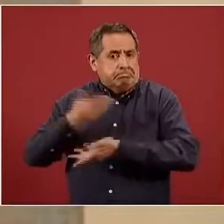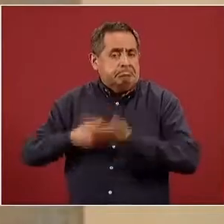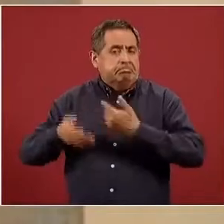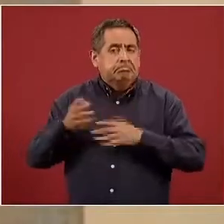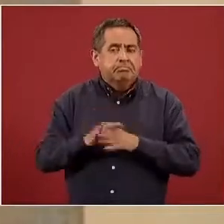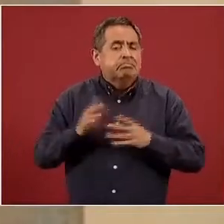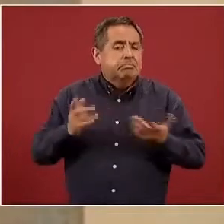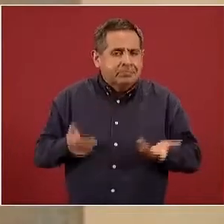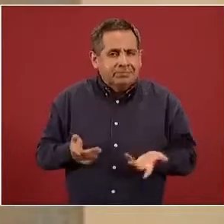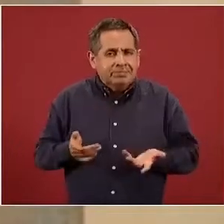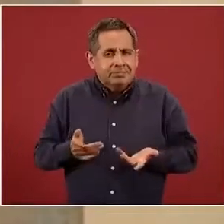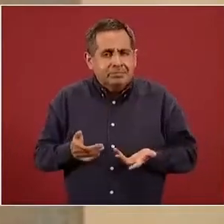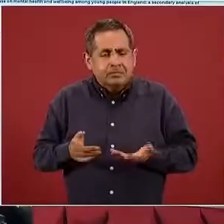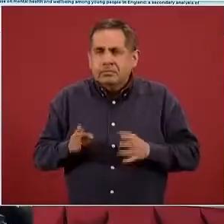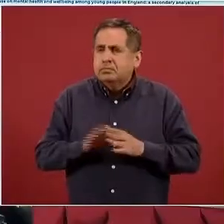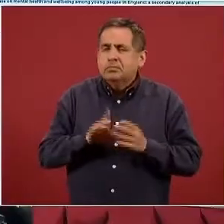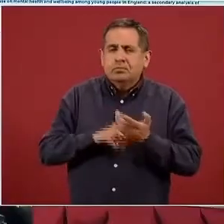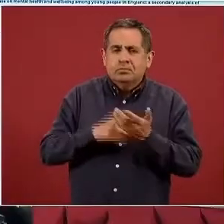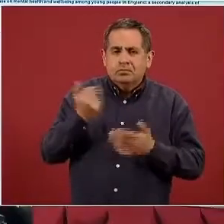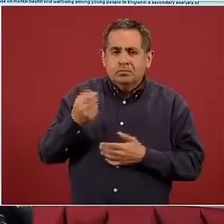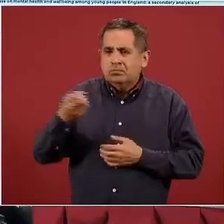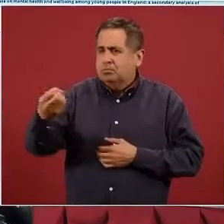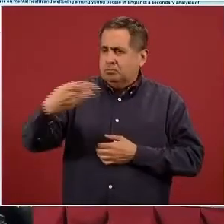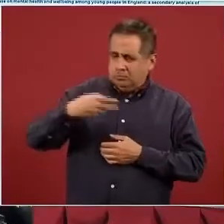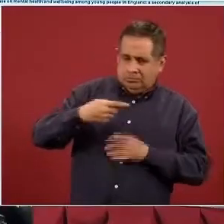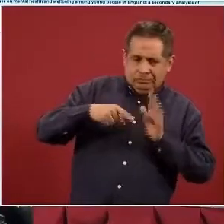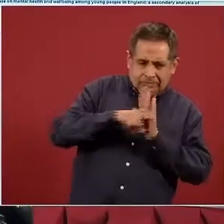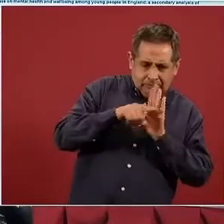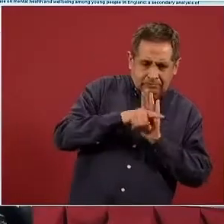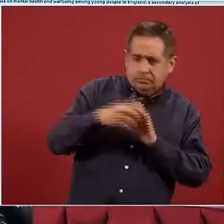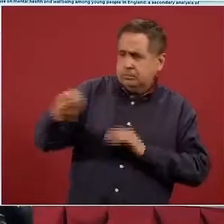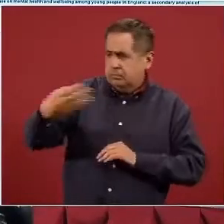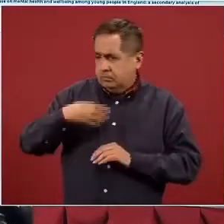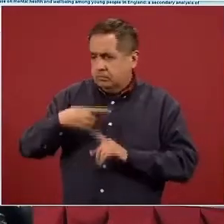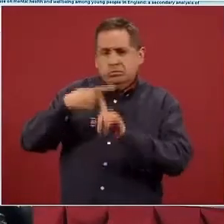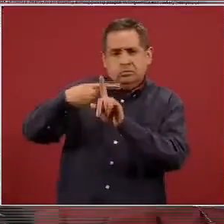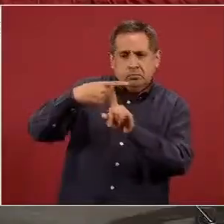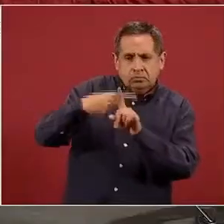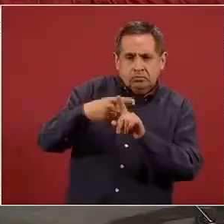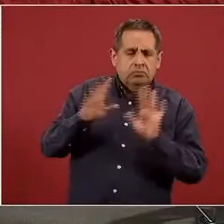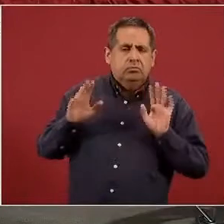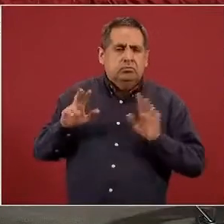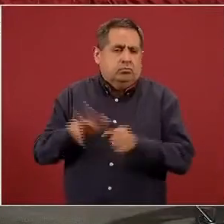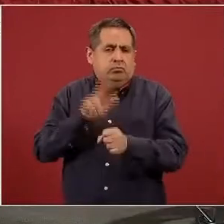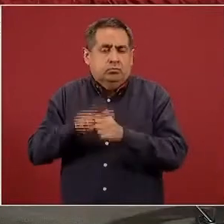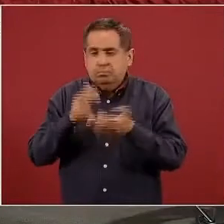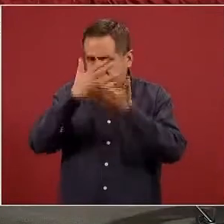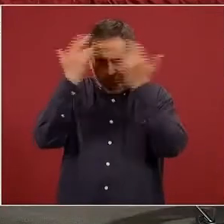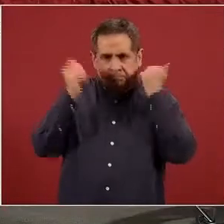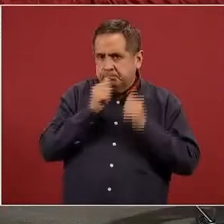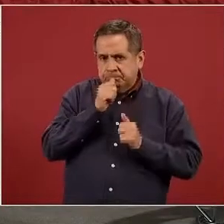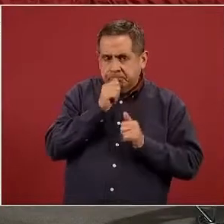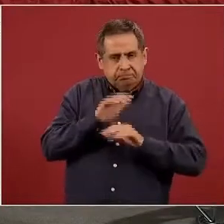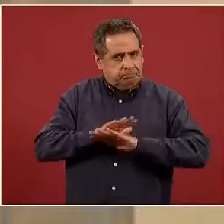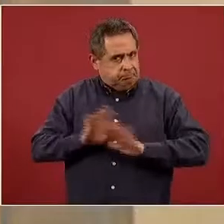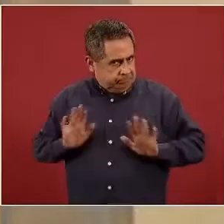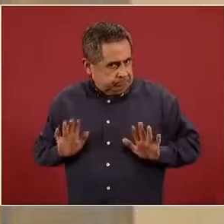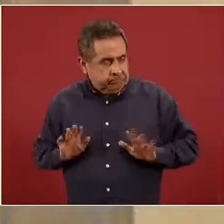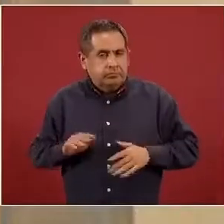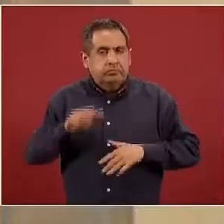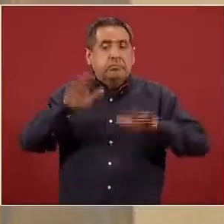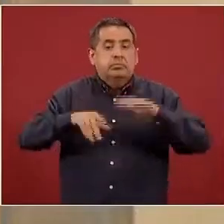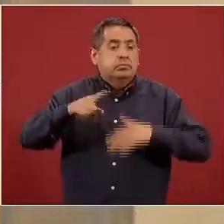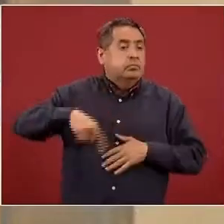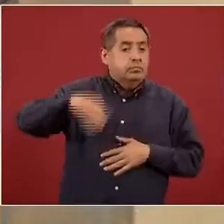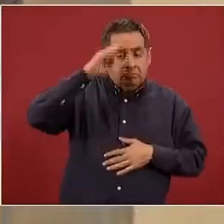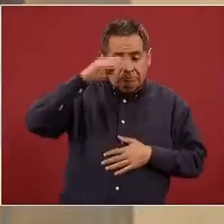Aunque realmente no se sabe si es una influencia negativa, positiva o si es algo neutral. Esto es algo bien importante porque muchas veces se cree